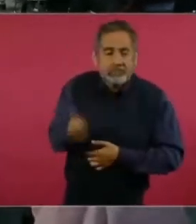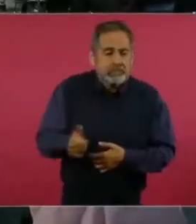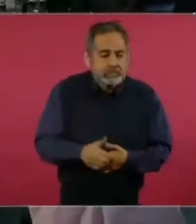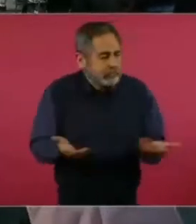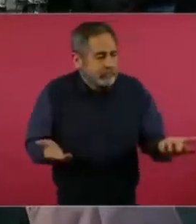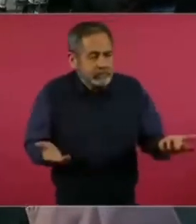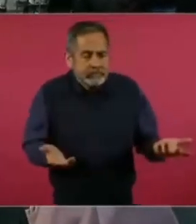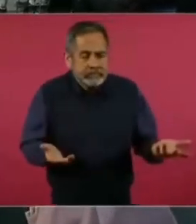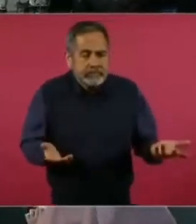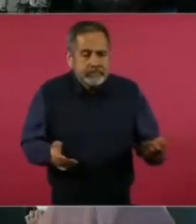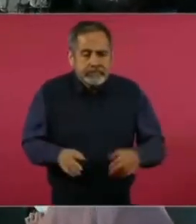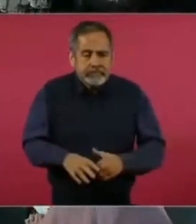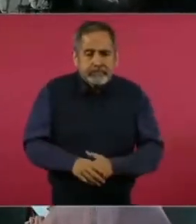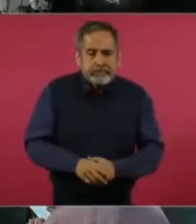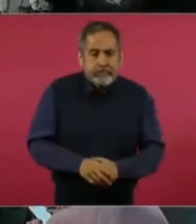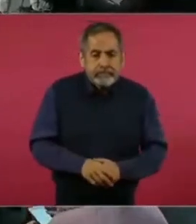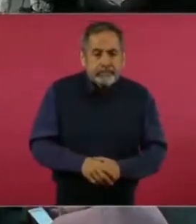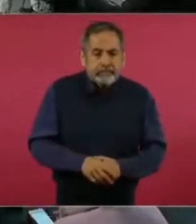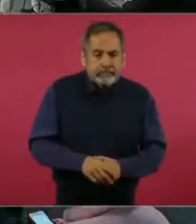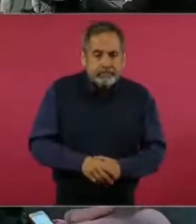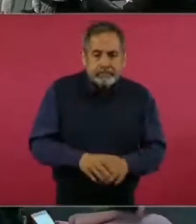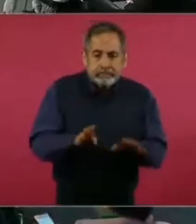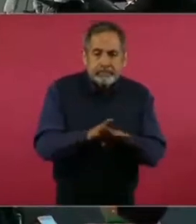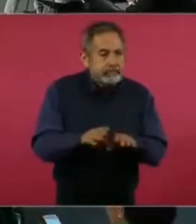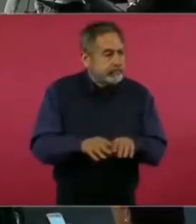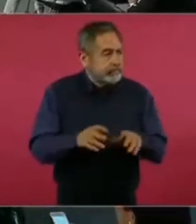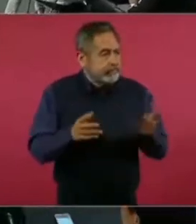Cuando se da a conocer